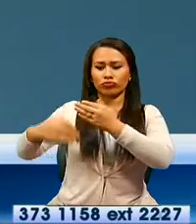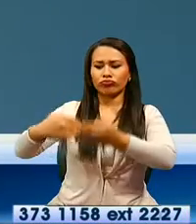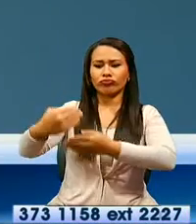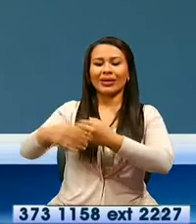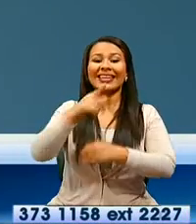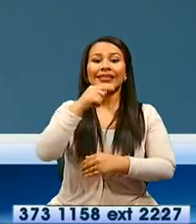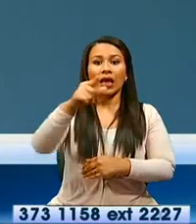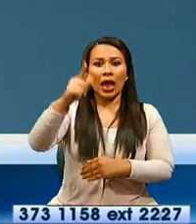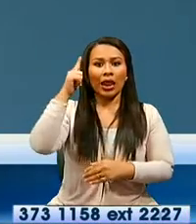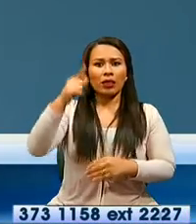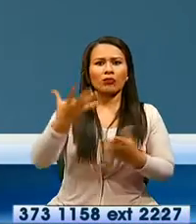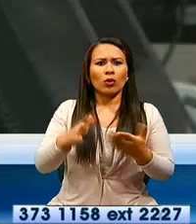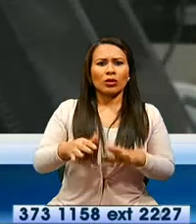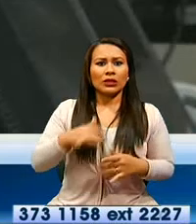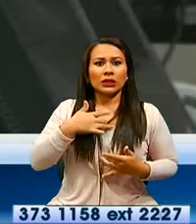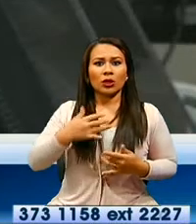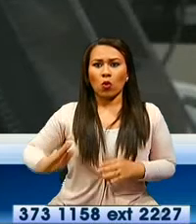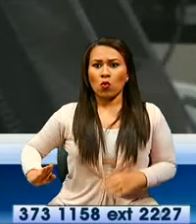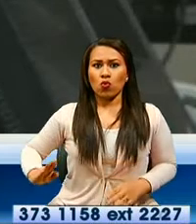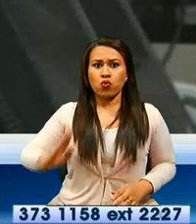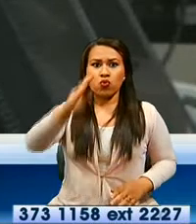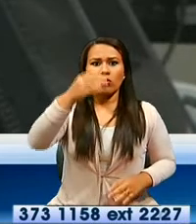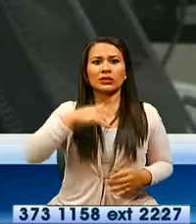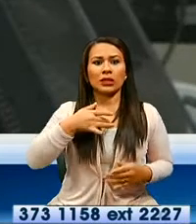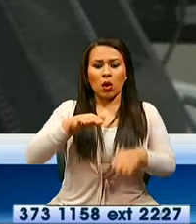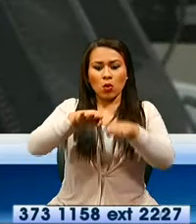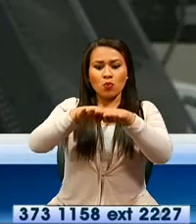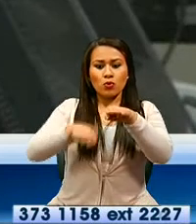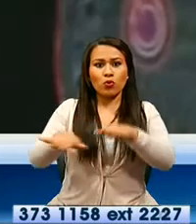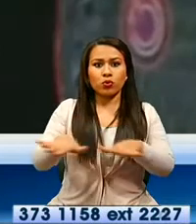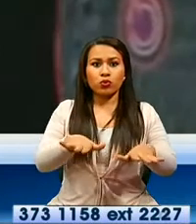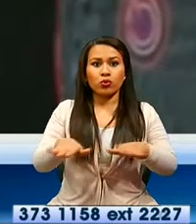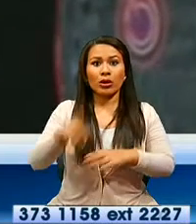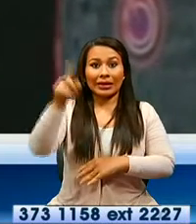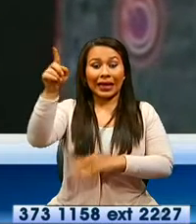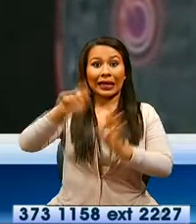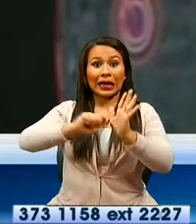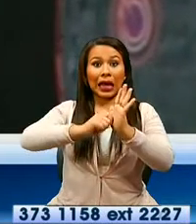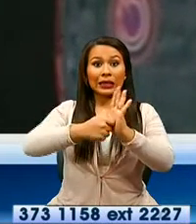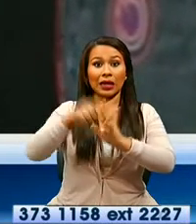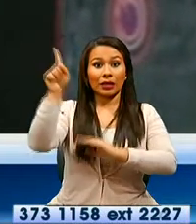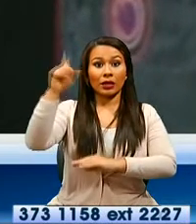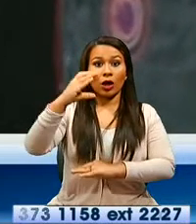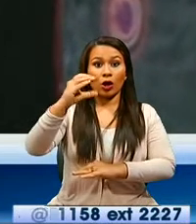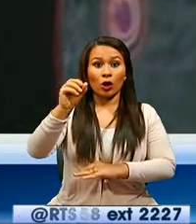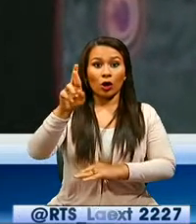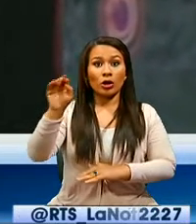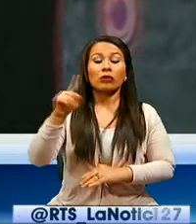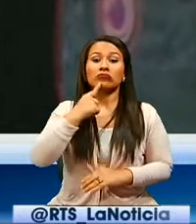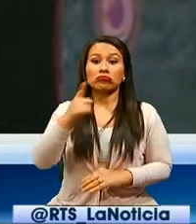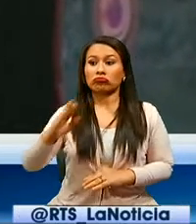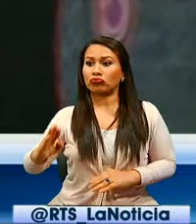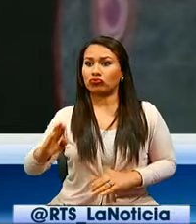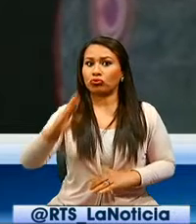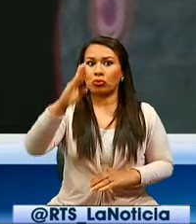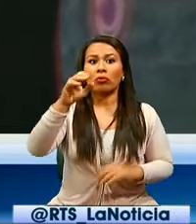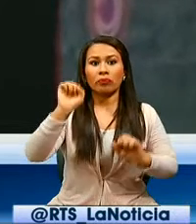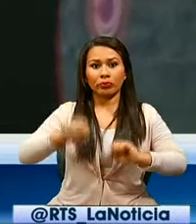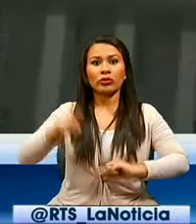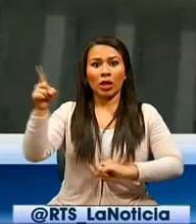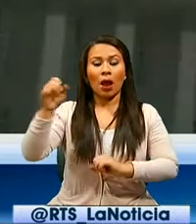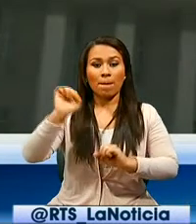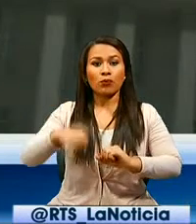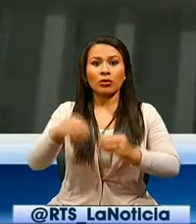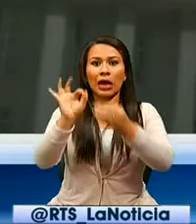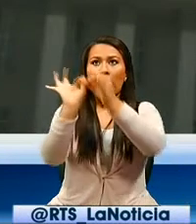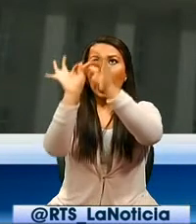Jong-un causó un sismo de 5.3 grados. Según la televisión estatal norcoreana, la prueba fue un éxito y el país ya es capaz de